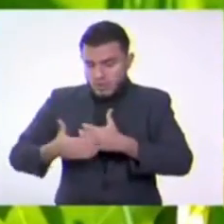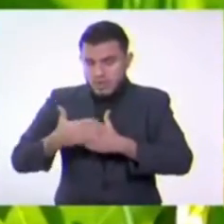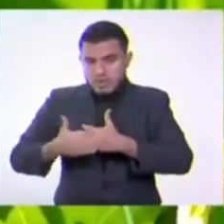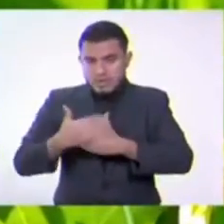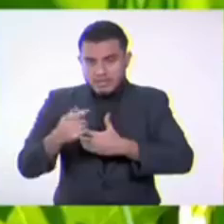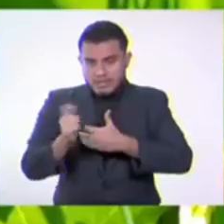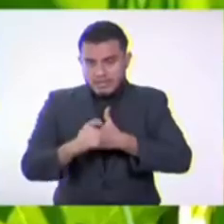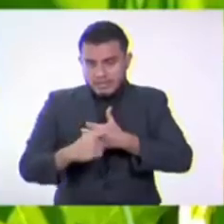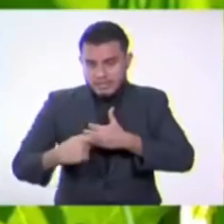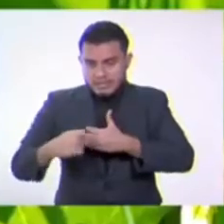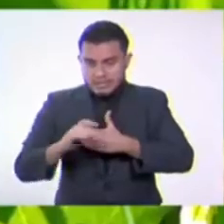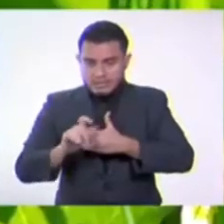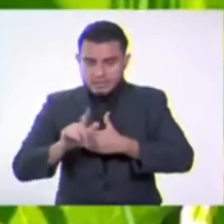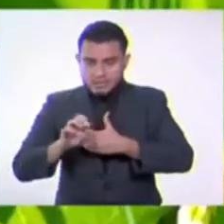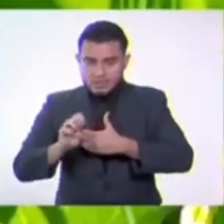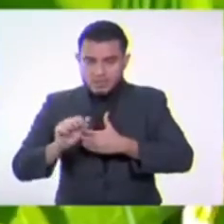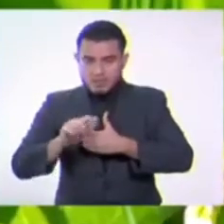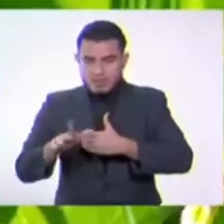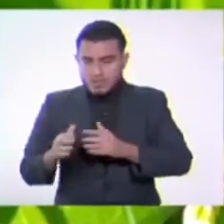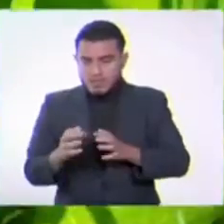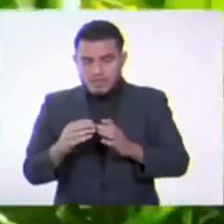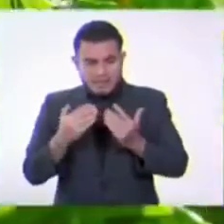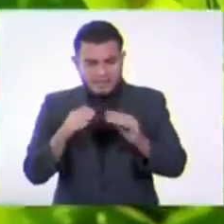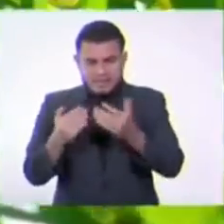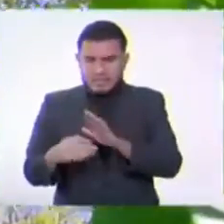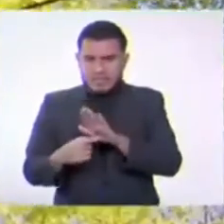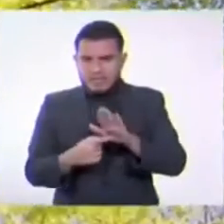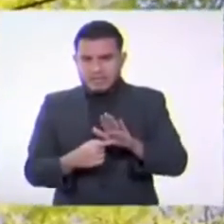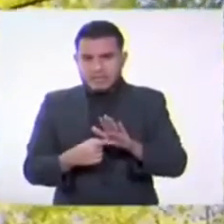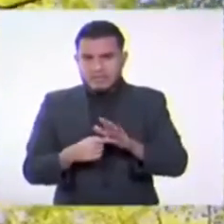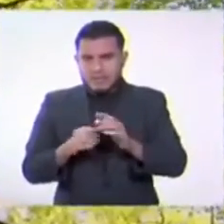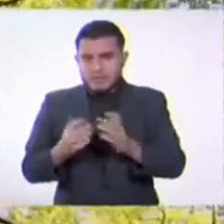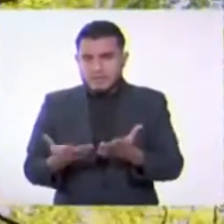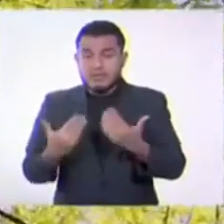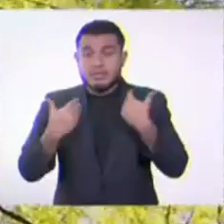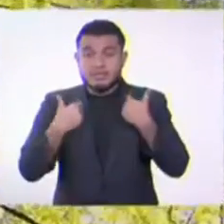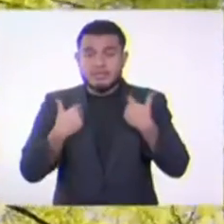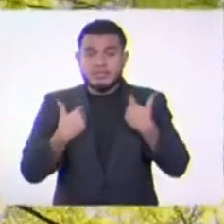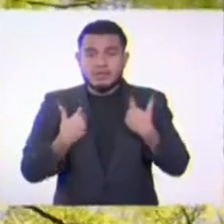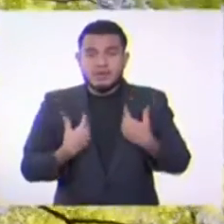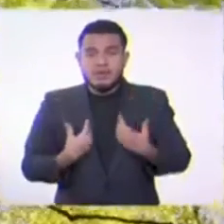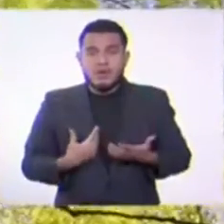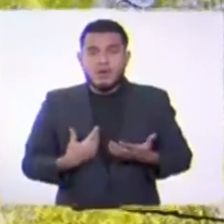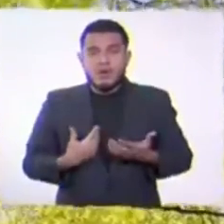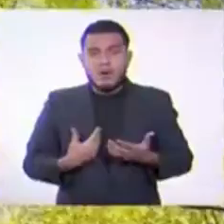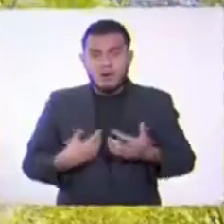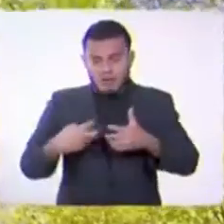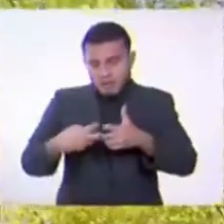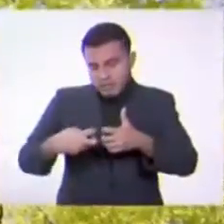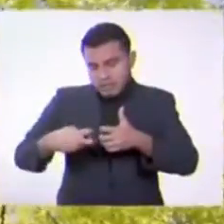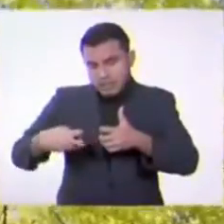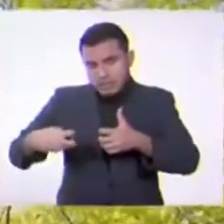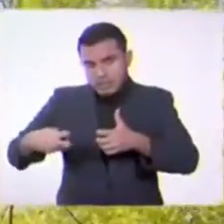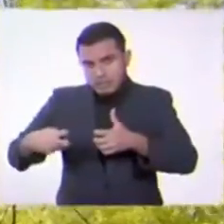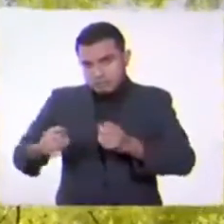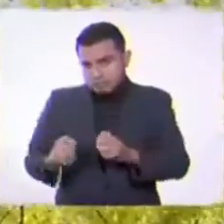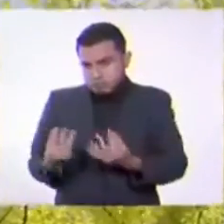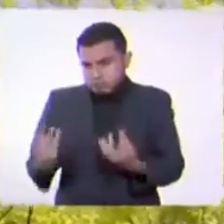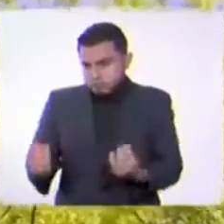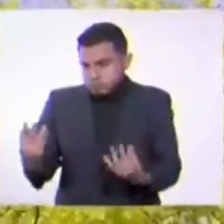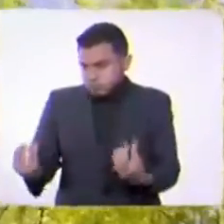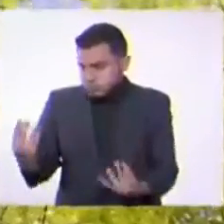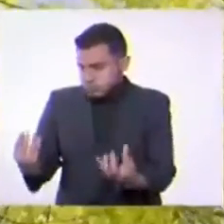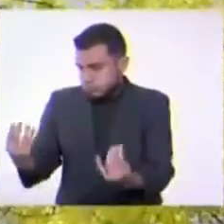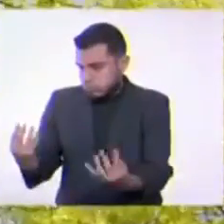celulosa. Muchos presentan diferenciación tisular y poseen órganos reproductores multicelulares.